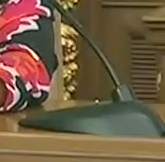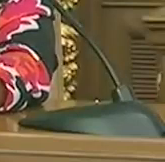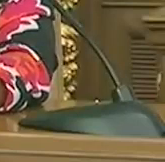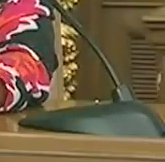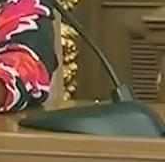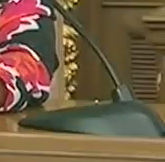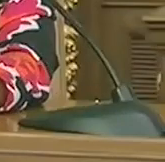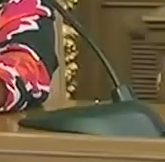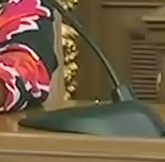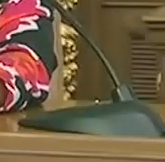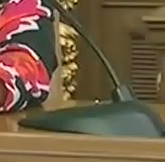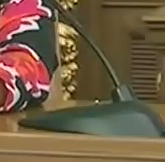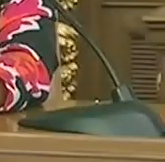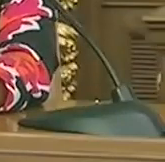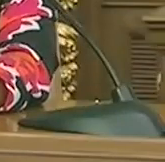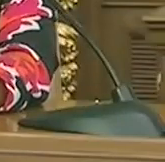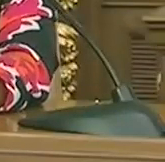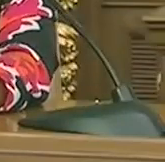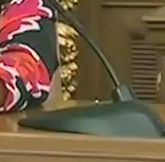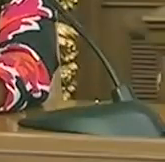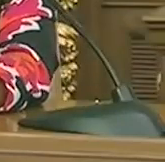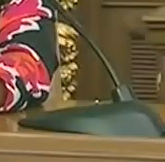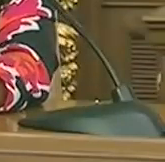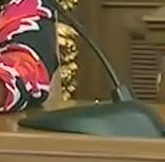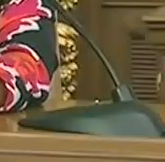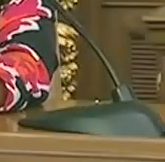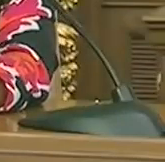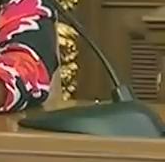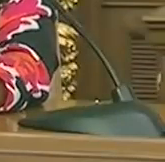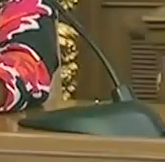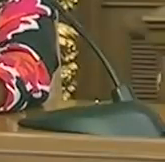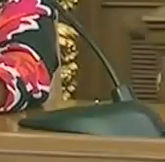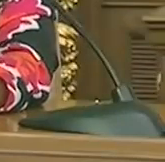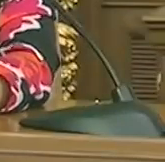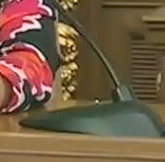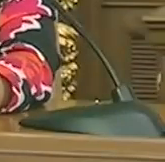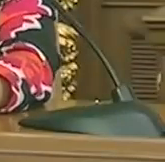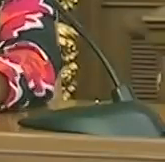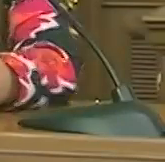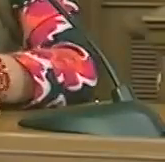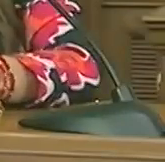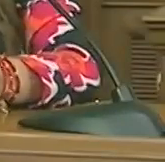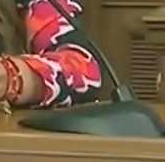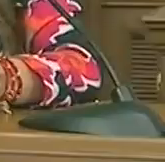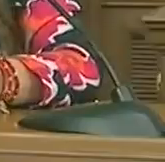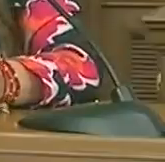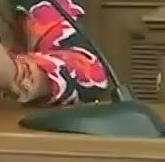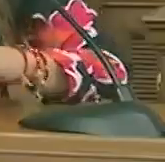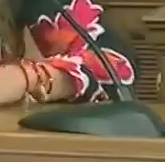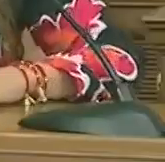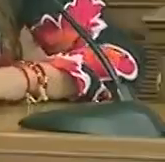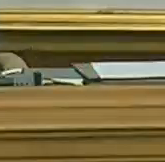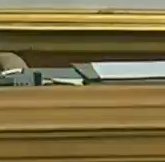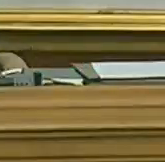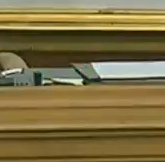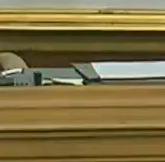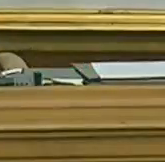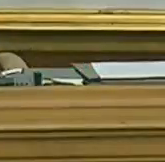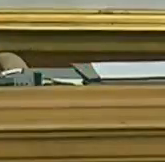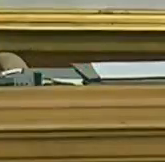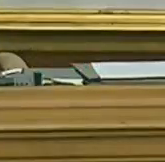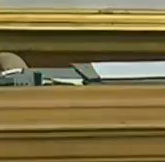15, de la Constitución de la República Bolivariana de Venezuela. Es todo, ciudadano presidente. Gracias,